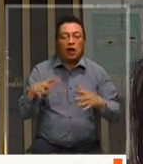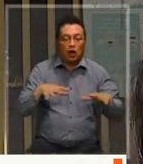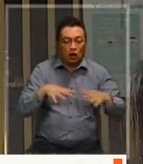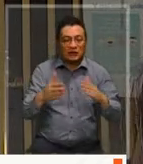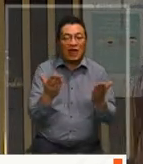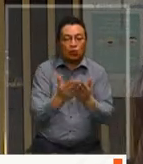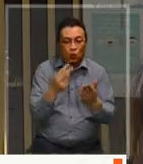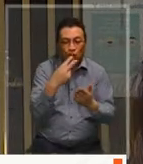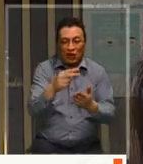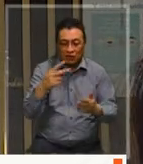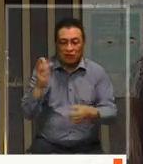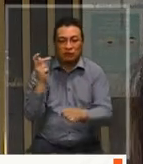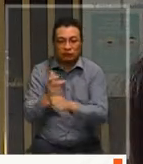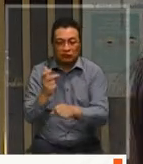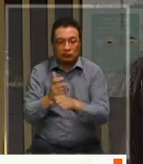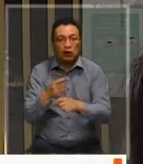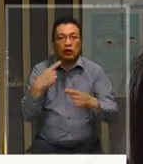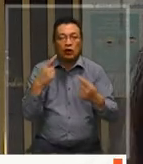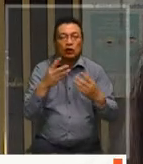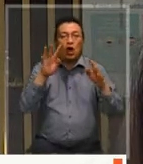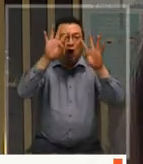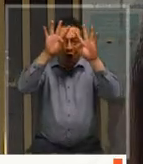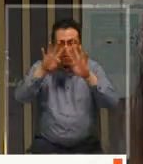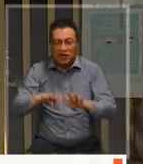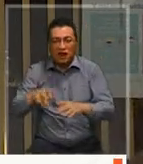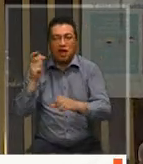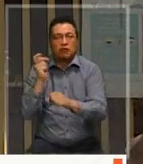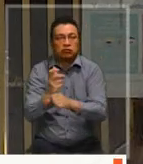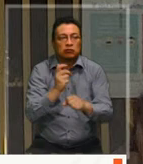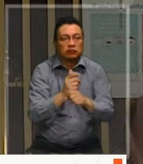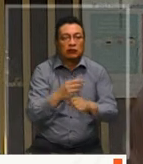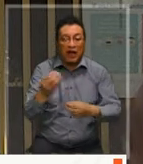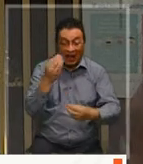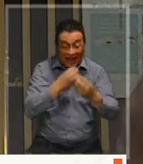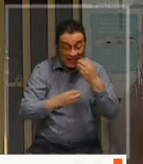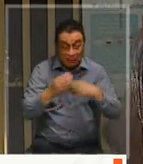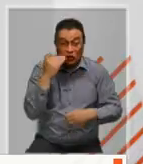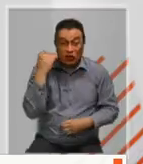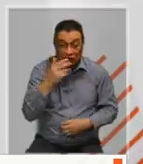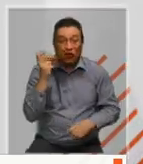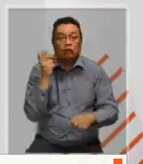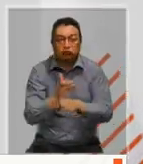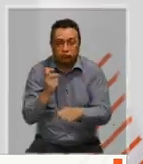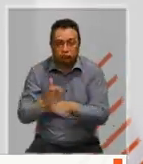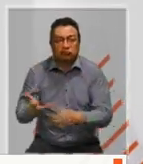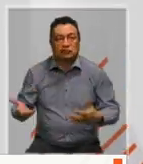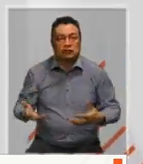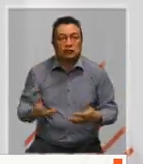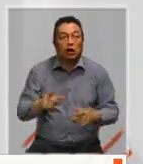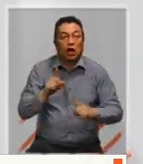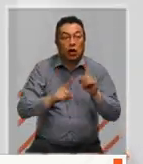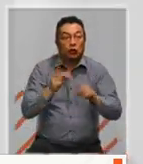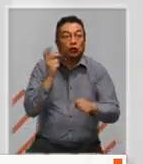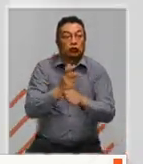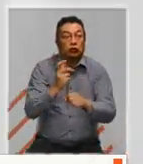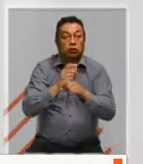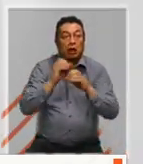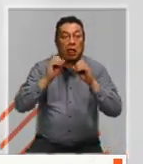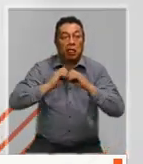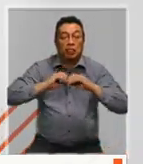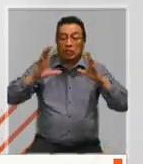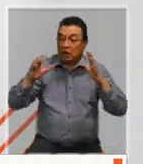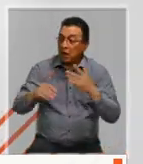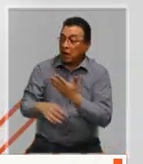los mismos estudiantes material didáctico las cortinas se robaron los alimentos de los niños algunos robos a plena luz del día